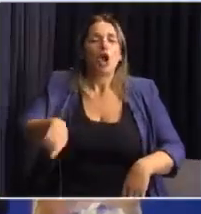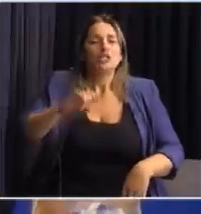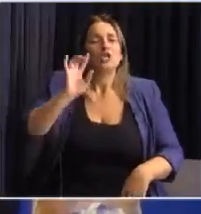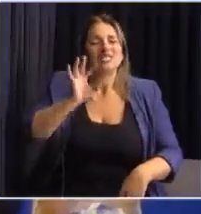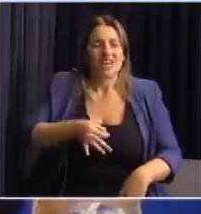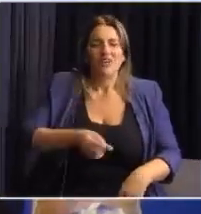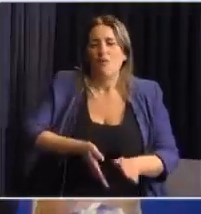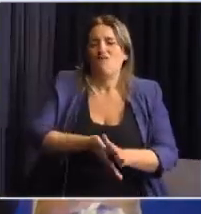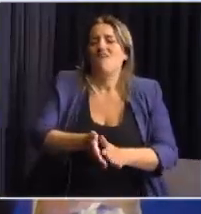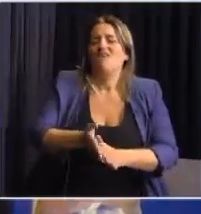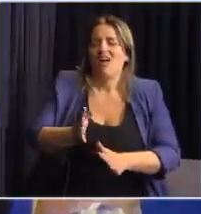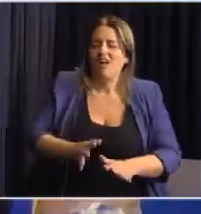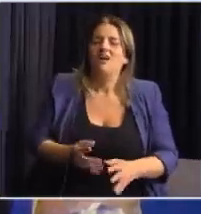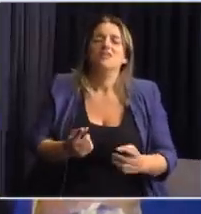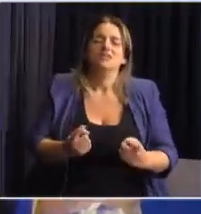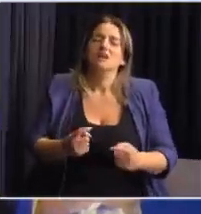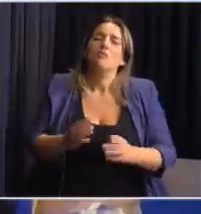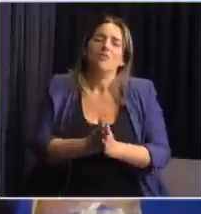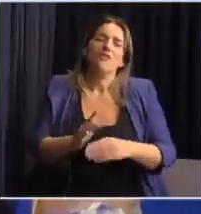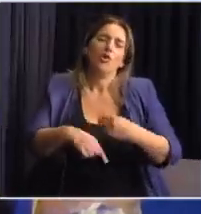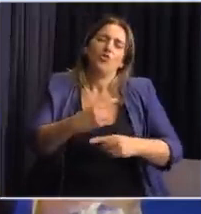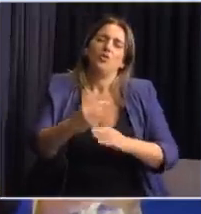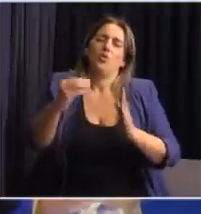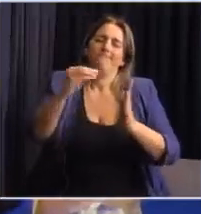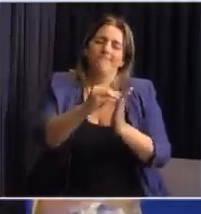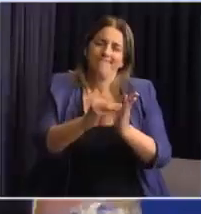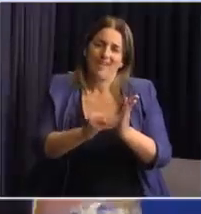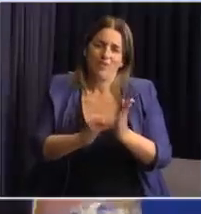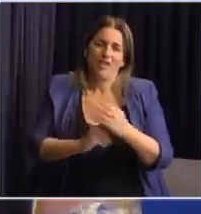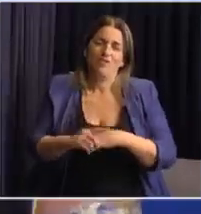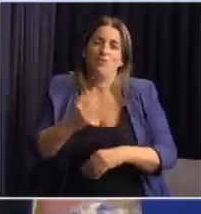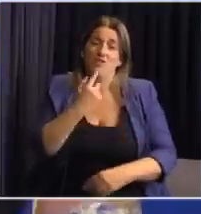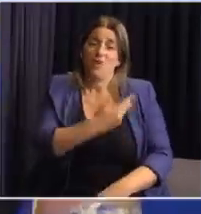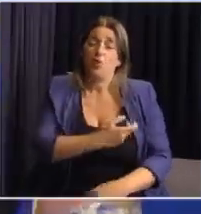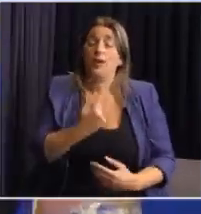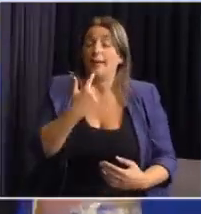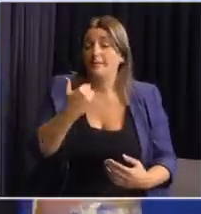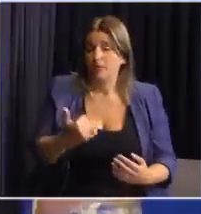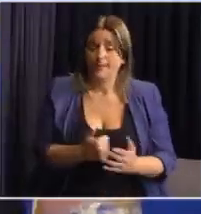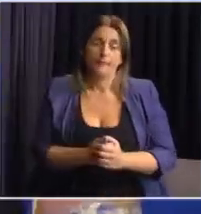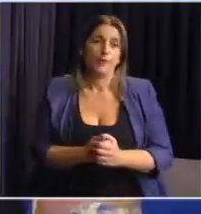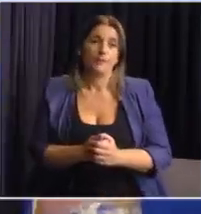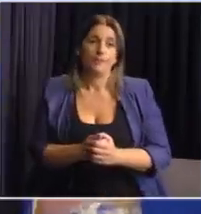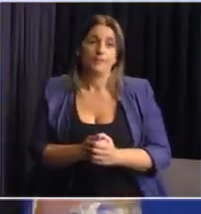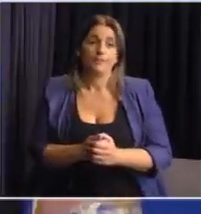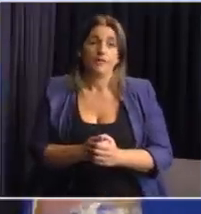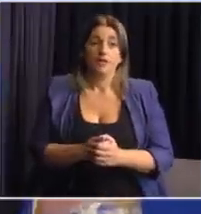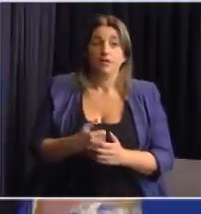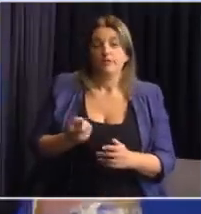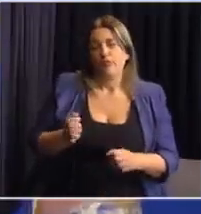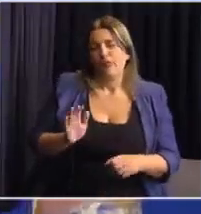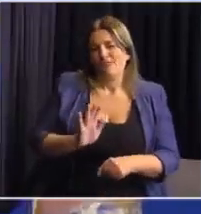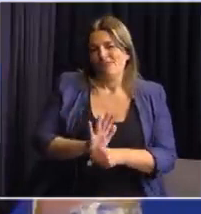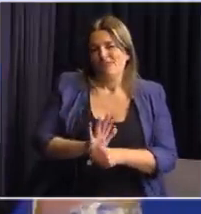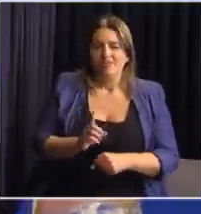un desafío y exhortamos a la población a que se siga inscribiendo. Porque lo que nos pasó, por ejemplo, con la deuda, entre comillas, de